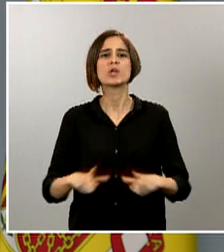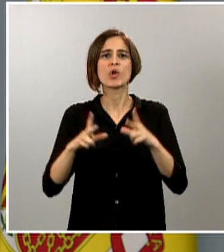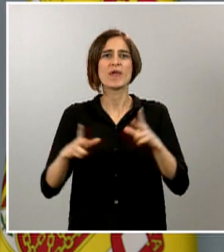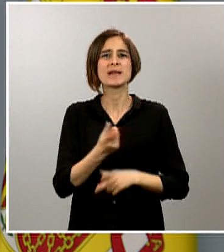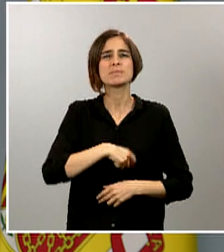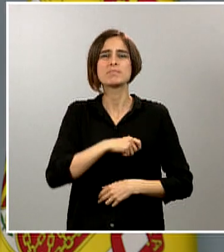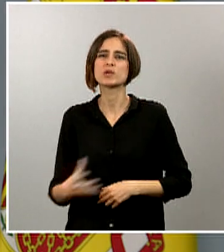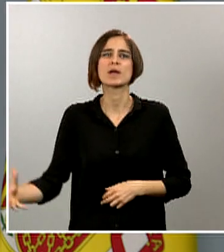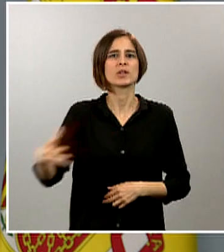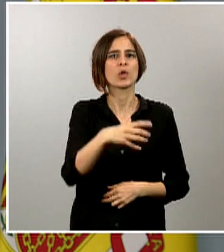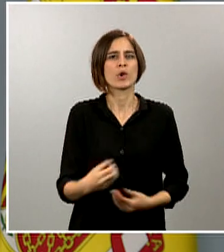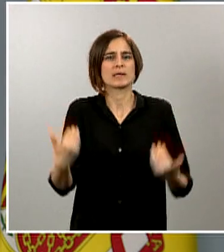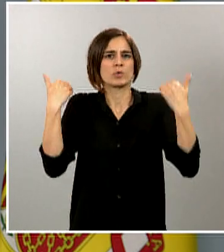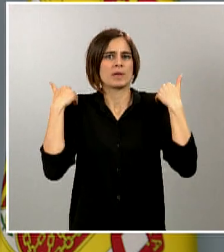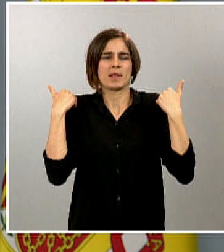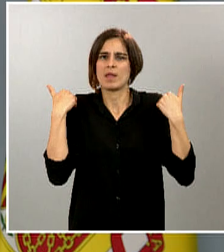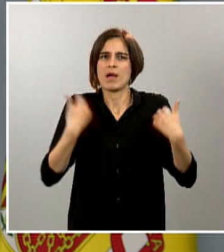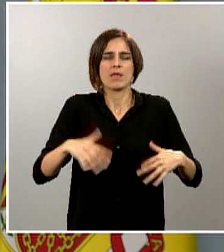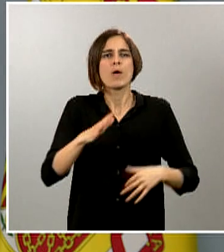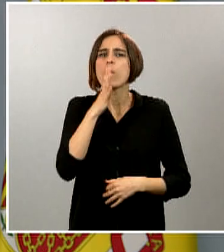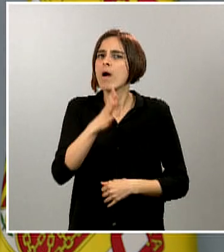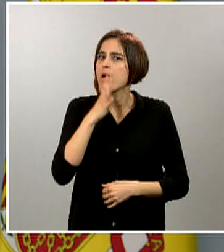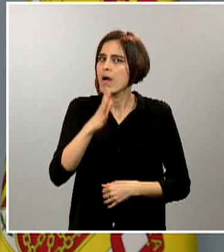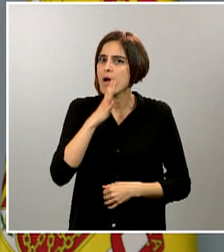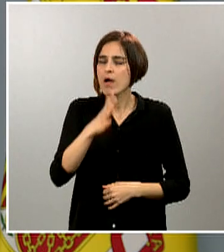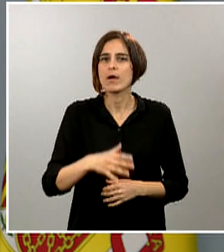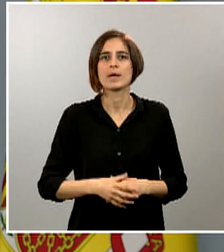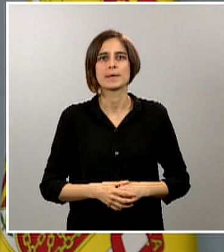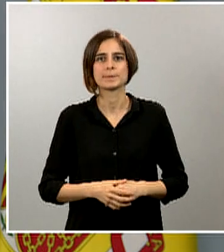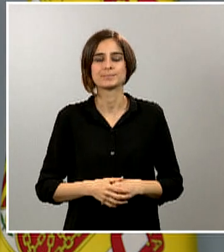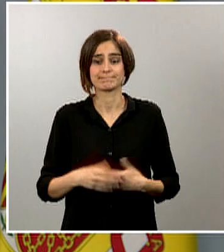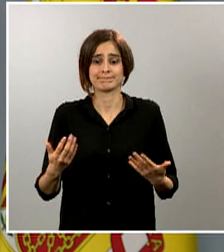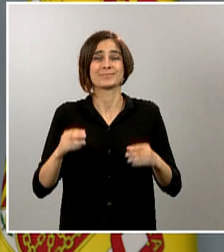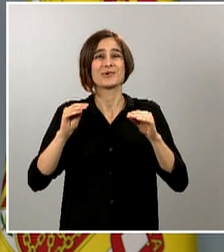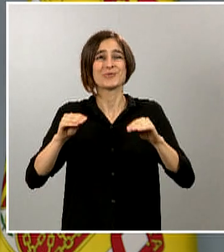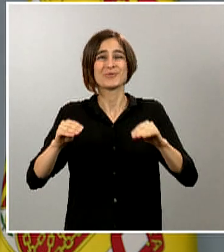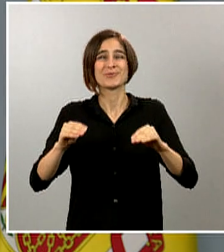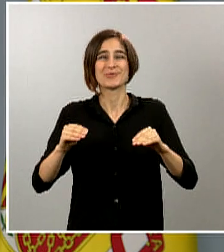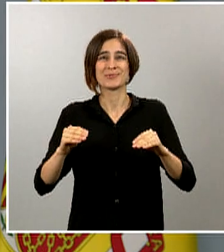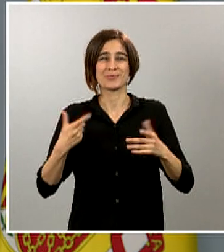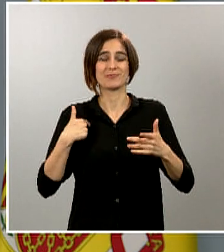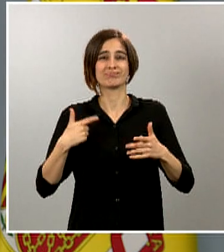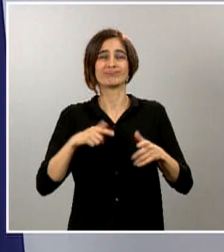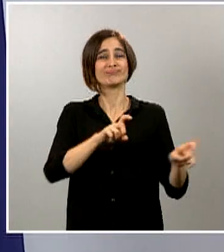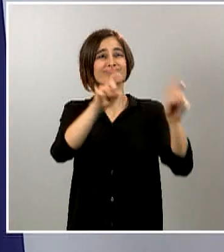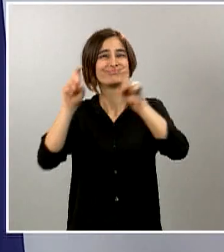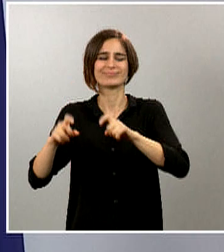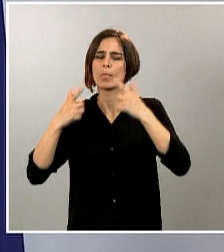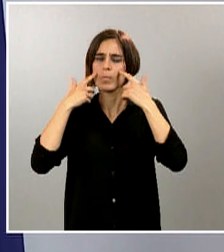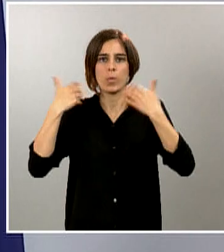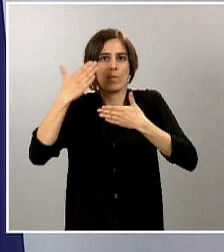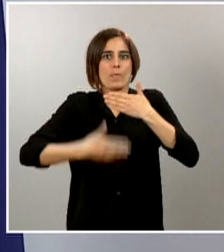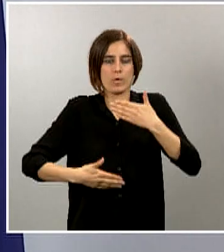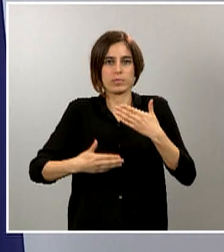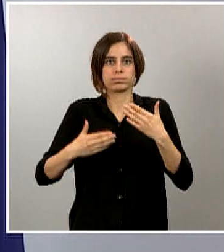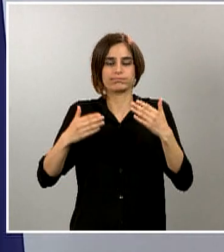que ha limitado en número importante, en porcentaje importante, su movilidad. En primer lugar, destacar, como ha dicho la ministra de